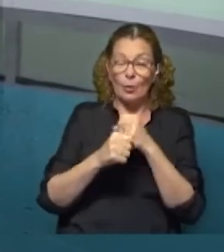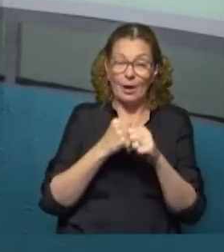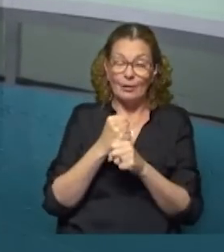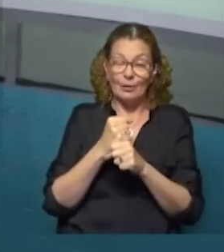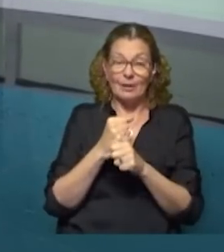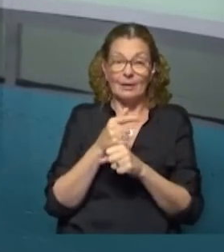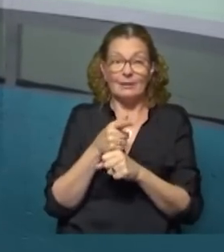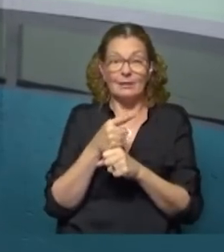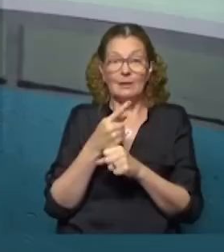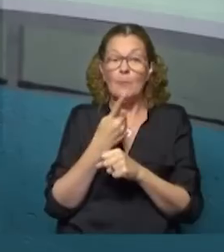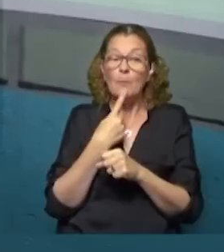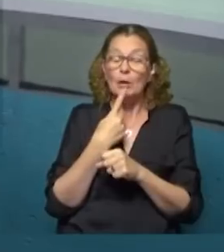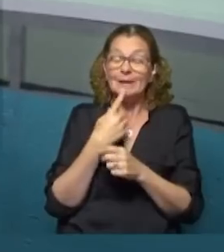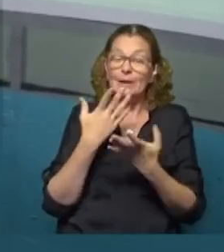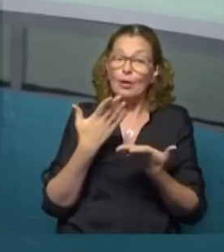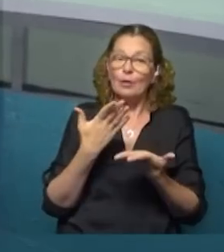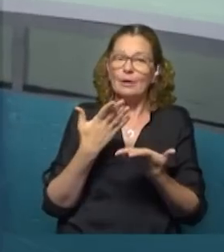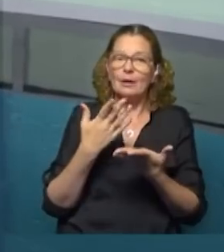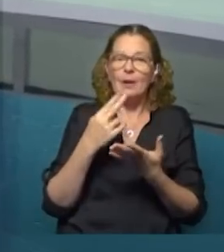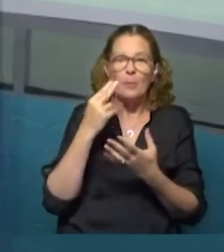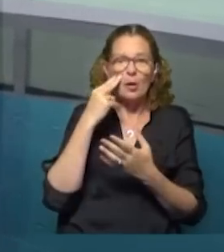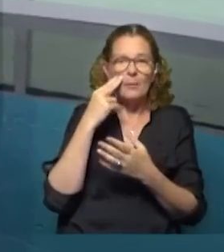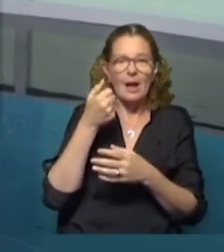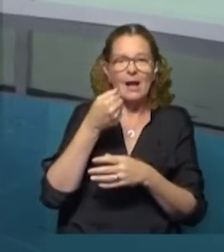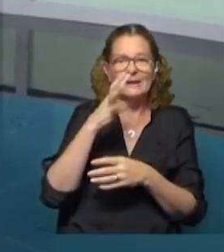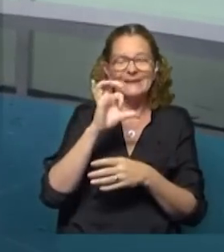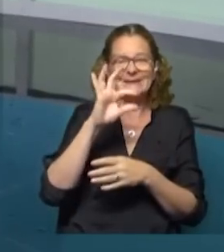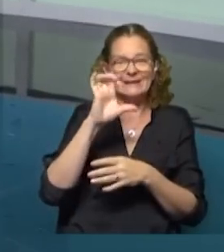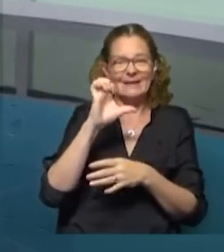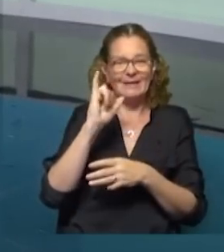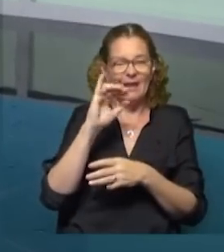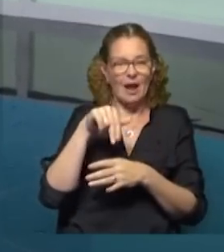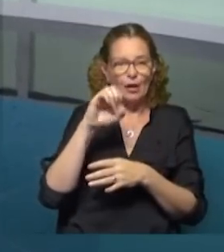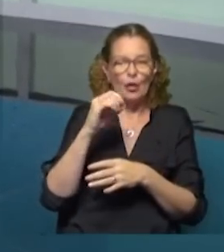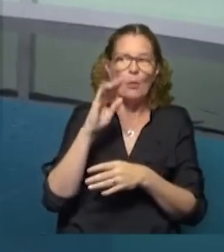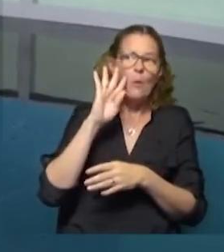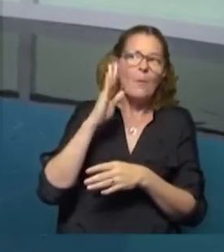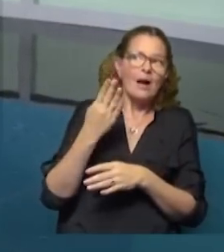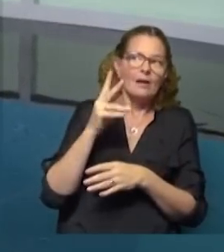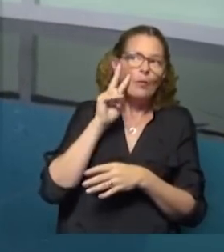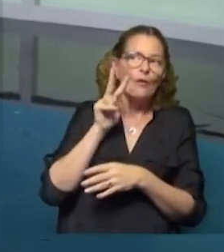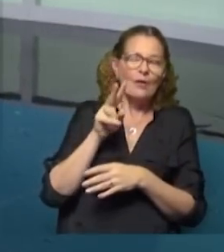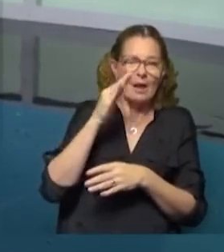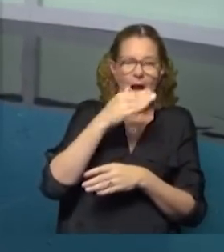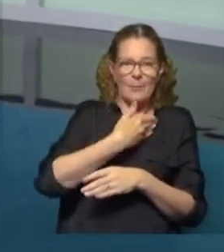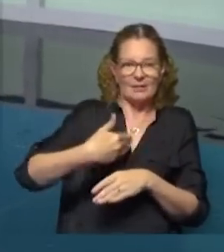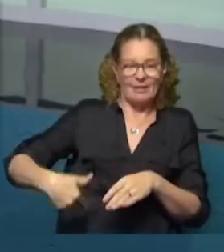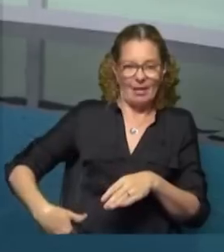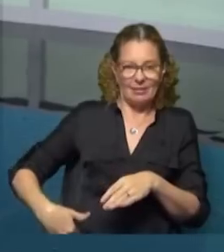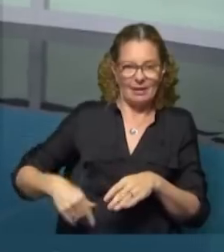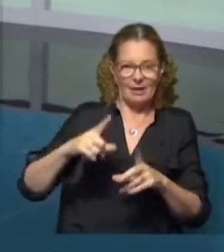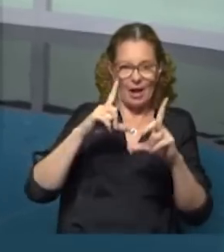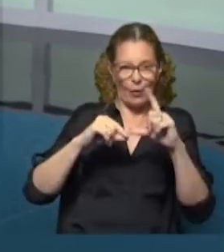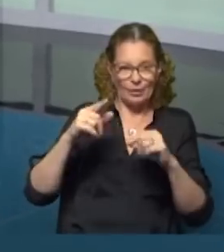se ha instalado políticamente con el caso de astesiano como impactado en la imagen del presidente y en las encuestas hoy